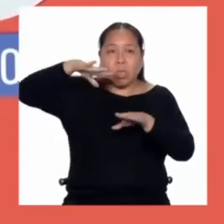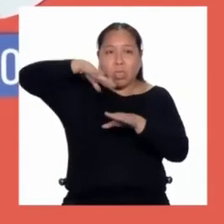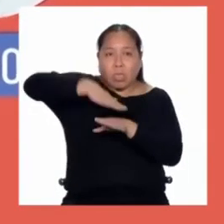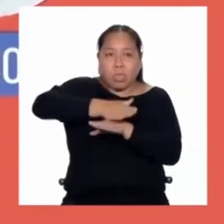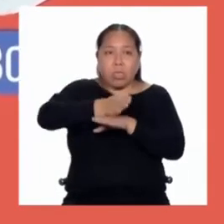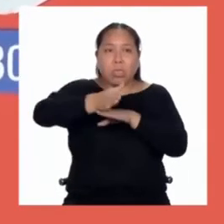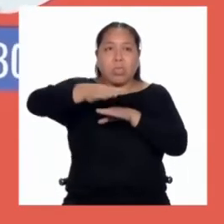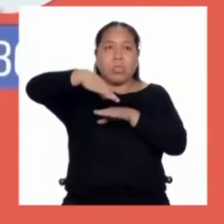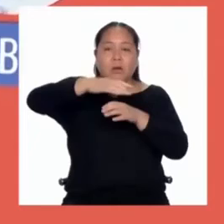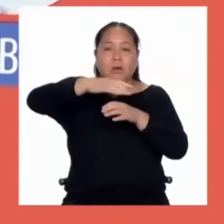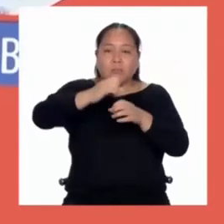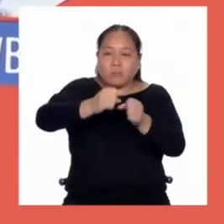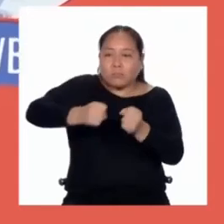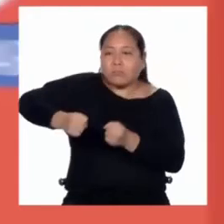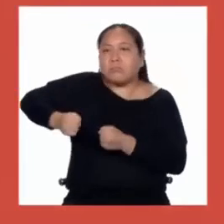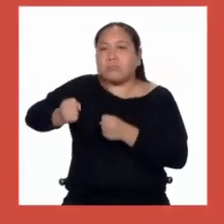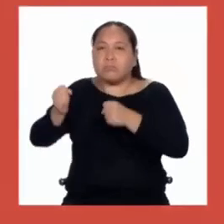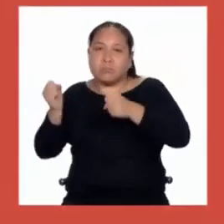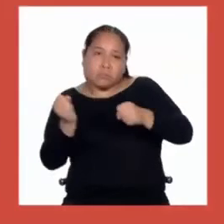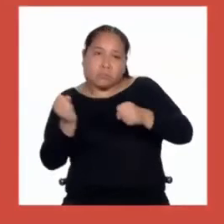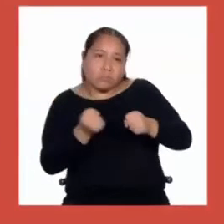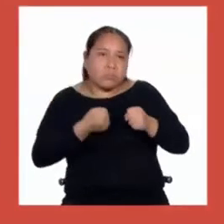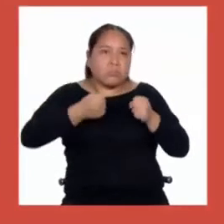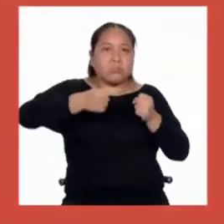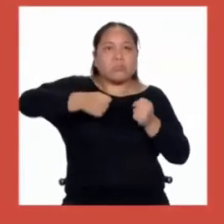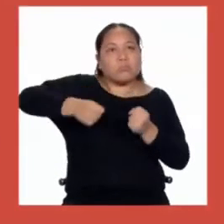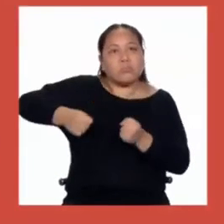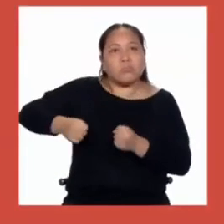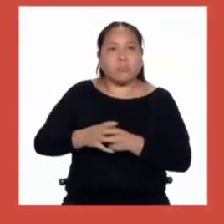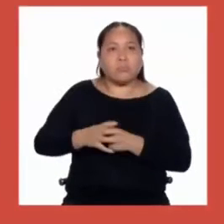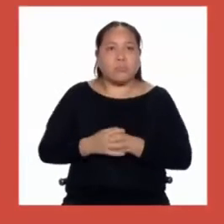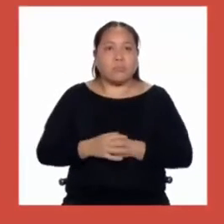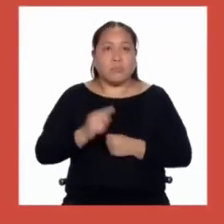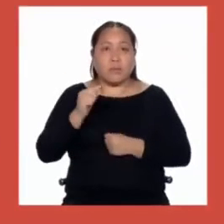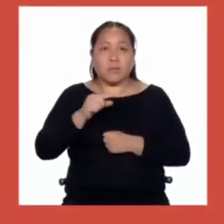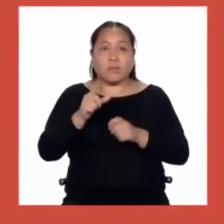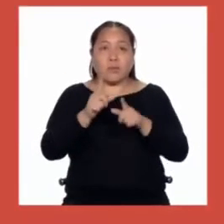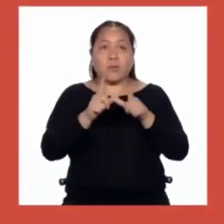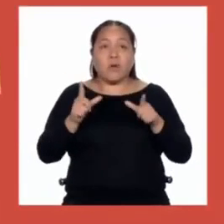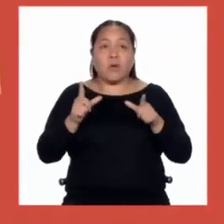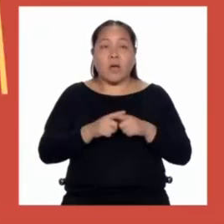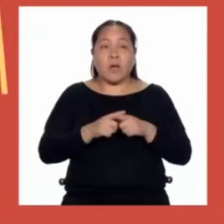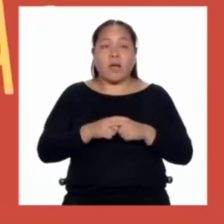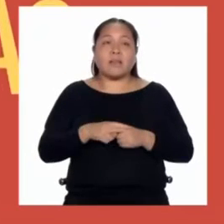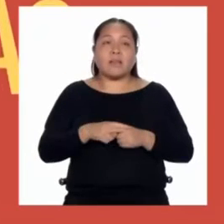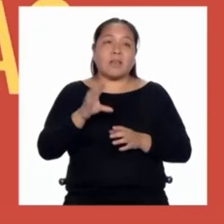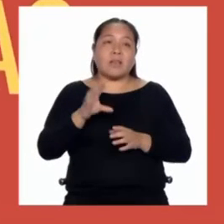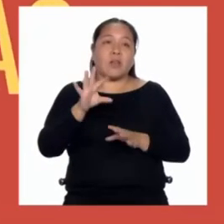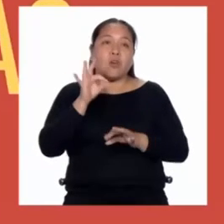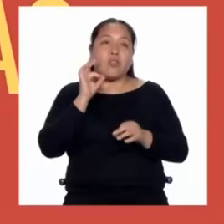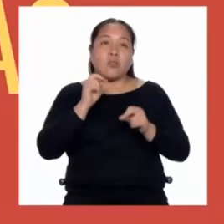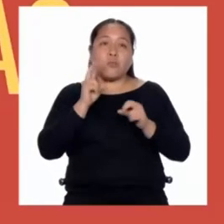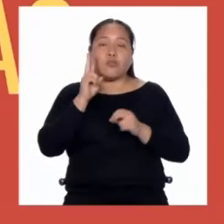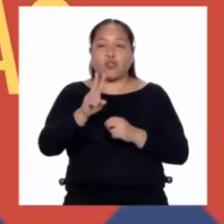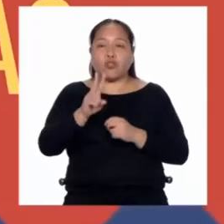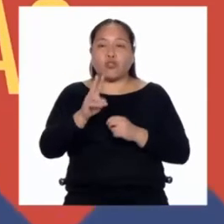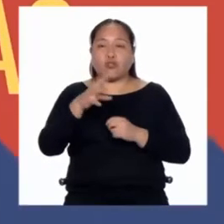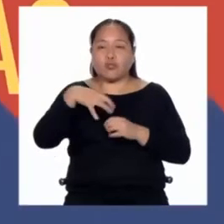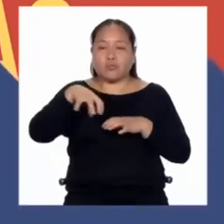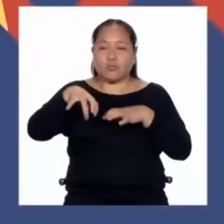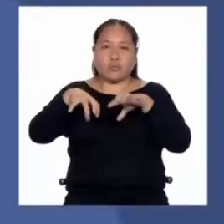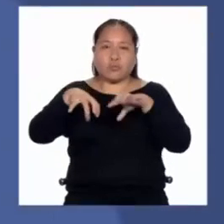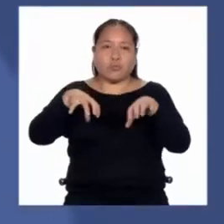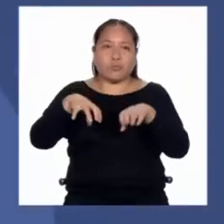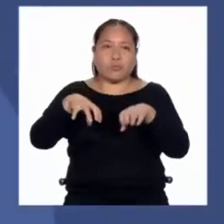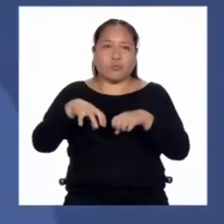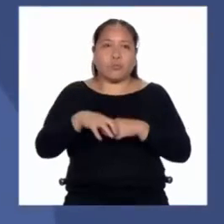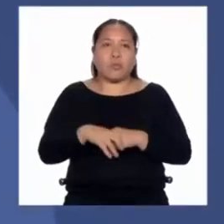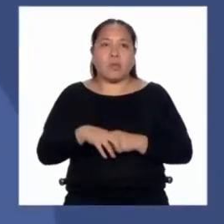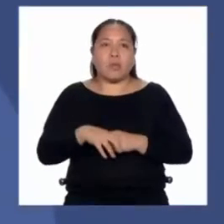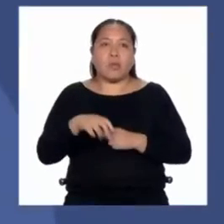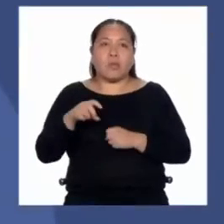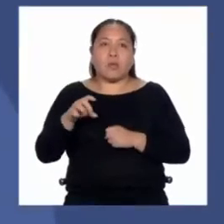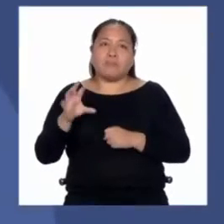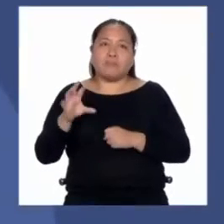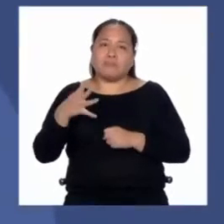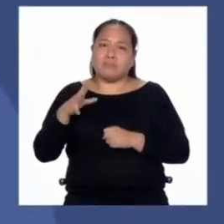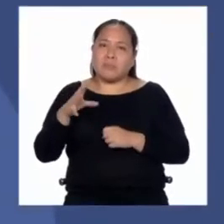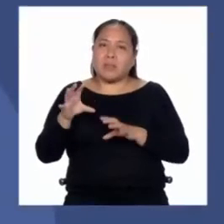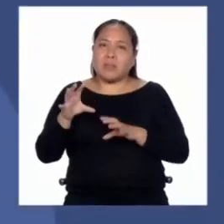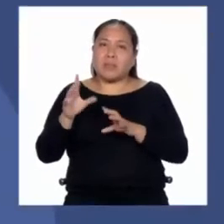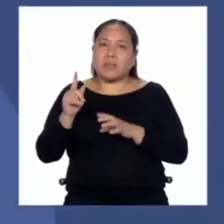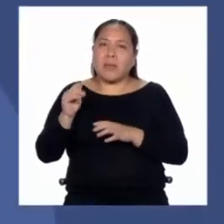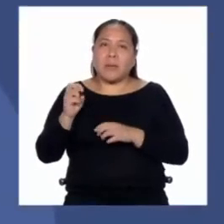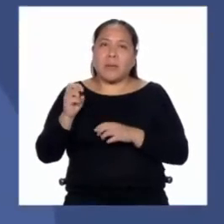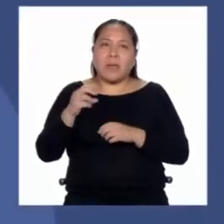esquí. Bravazo, ¿no? En los paisajes de alta montaña podemos encontrar dos zonas. Zonas templadas y